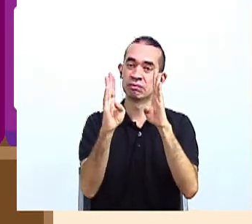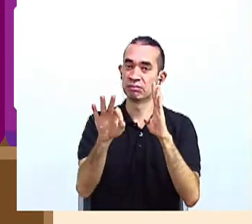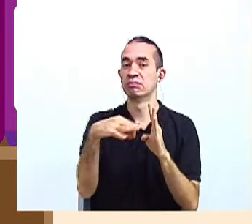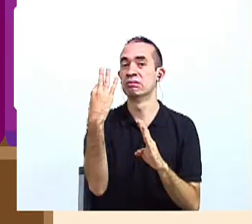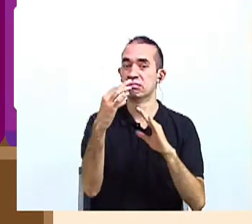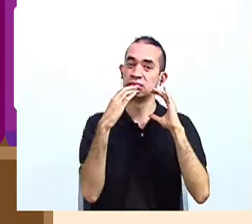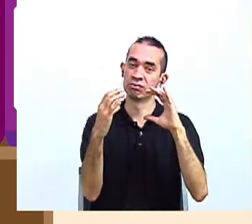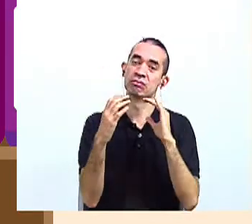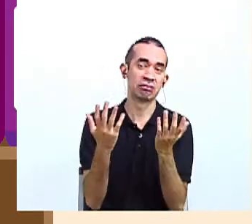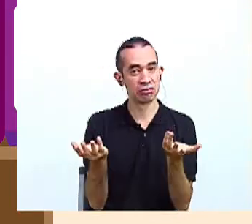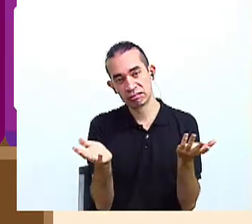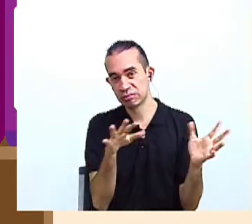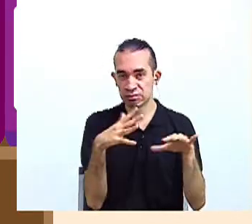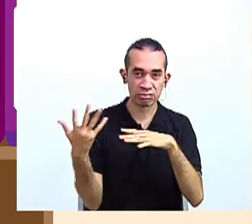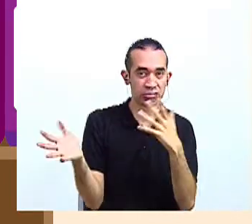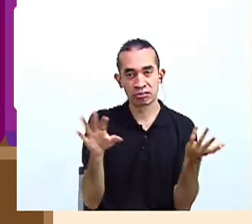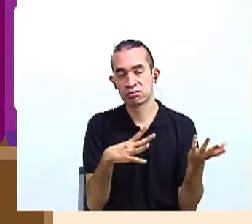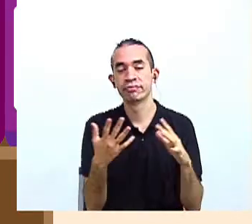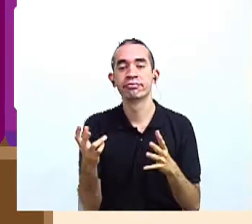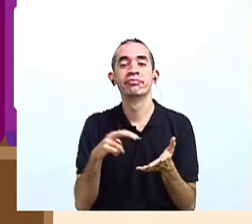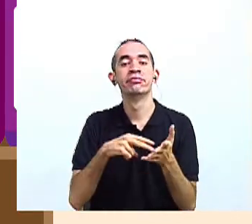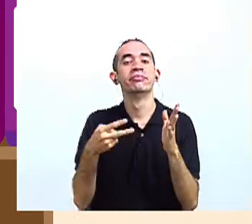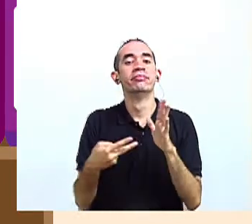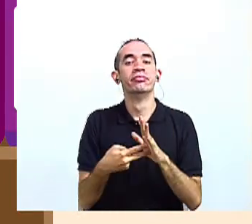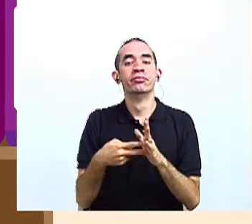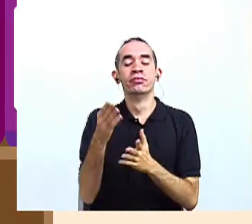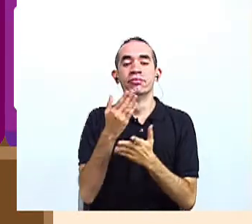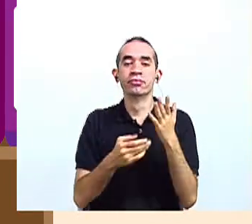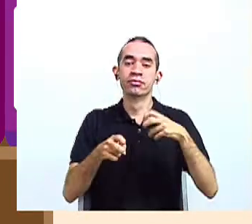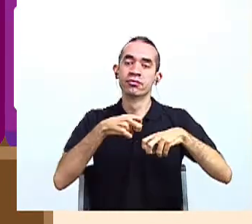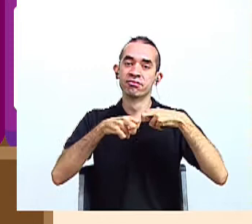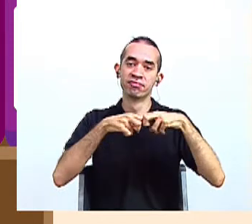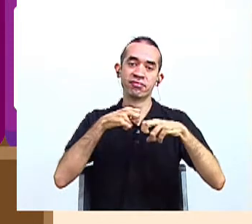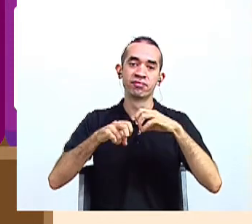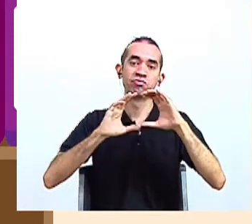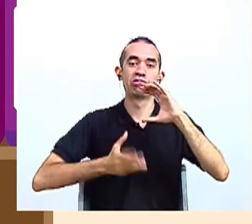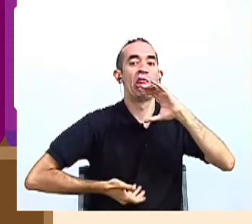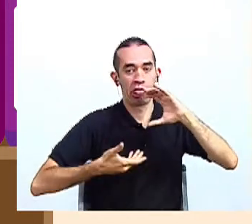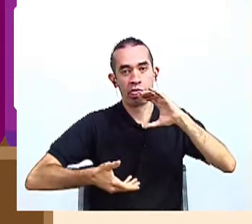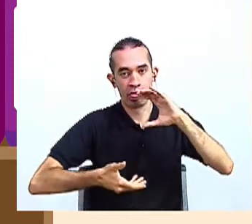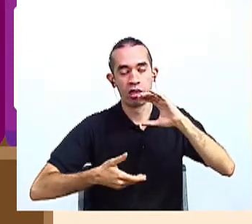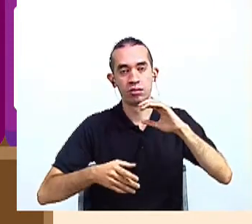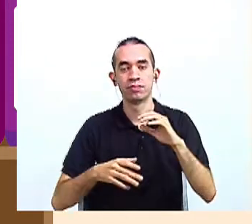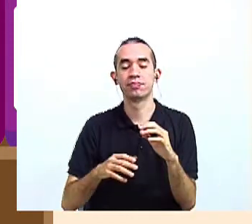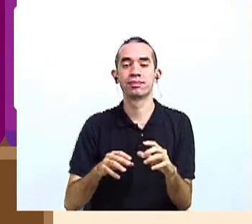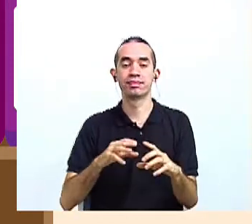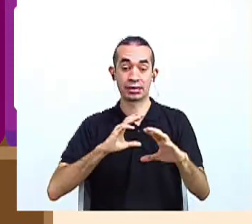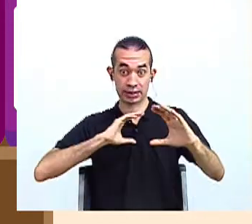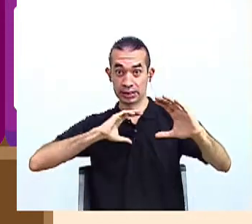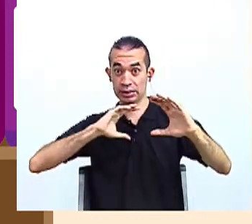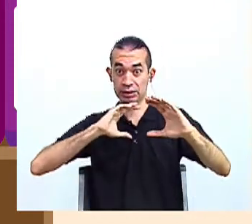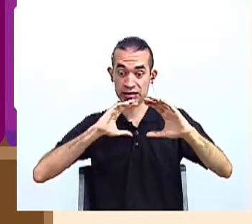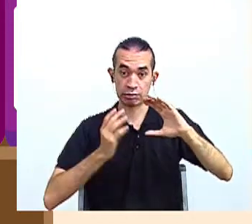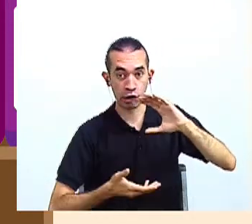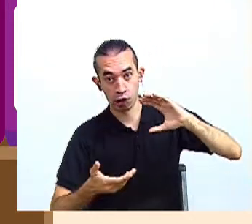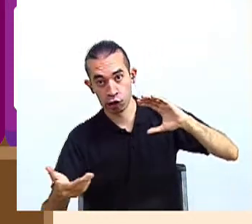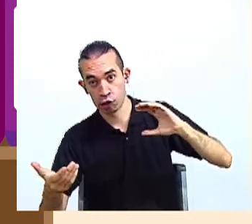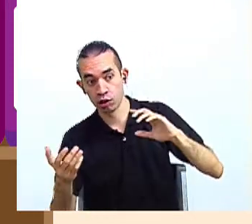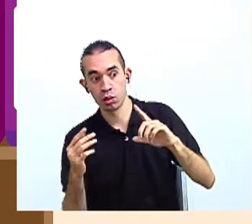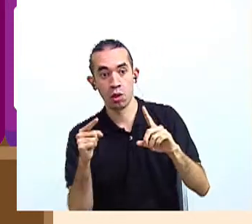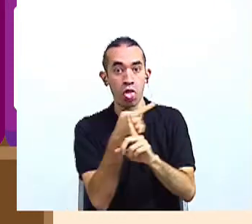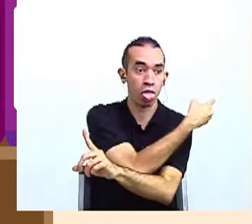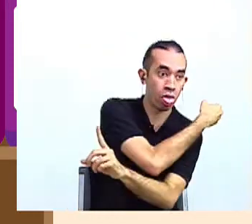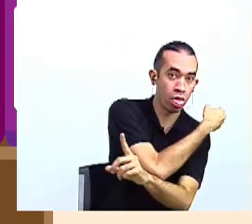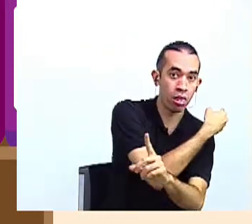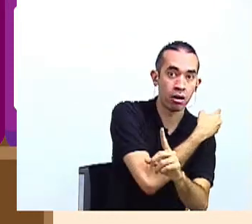que nos comunicamos. Y eso puede ocasionar ciertos problemas de comunicación, de que el mensaje no llegue bien, que nuestro mensaje pueda